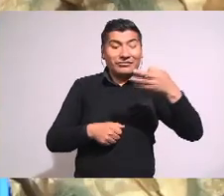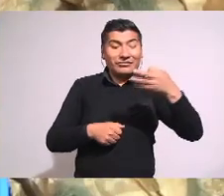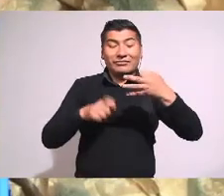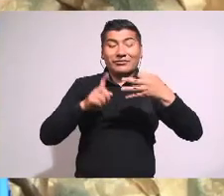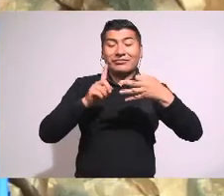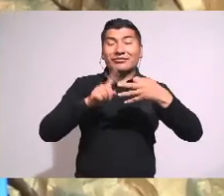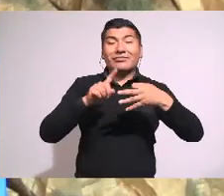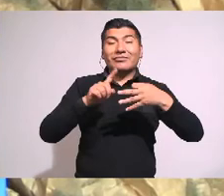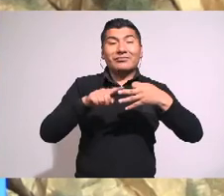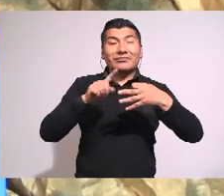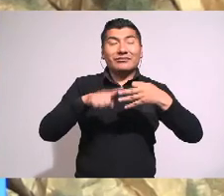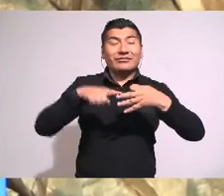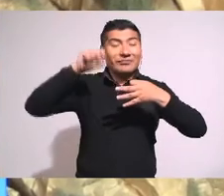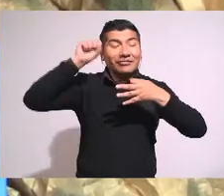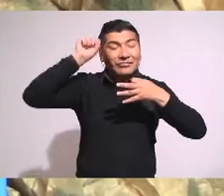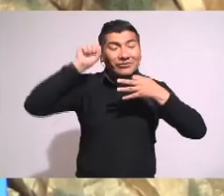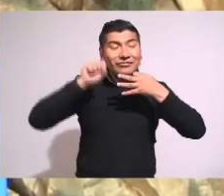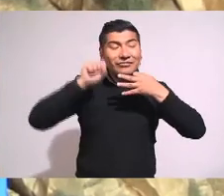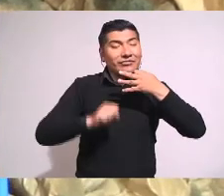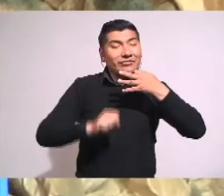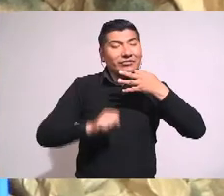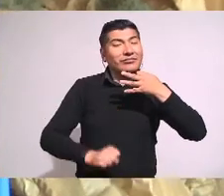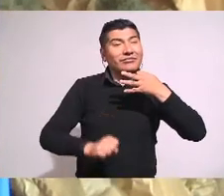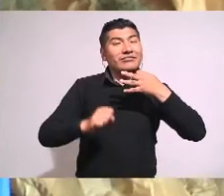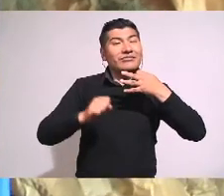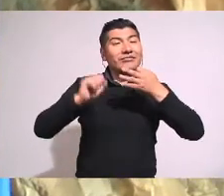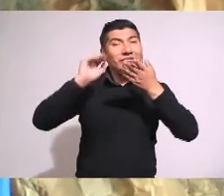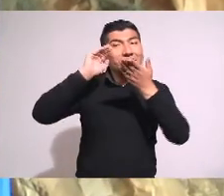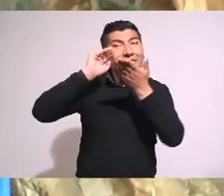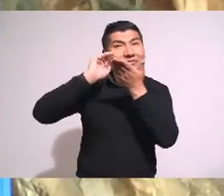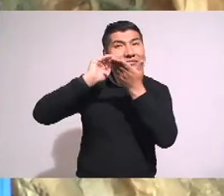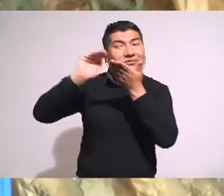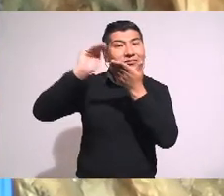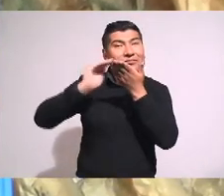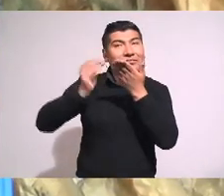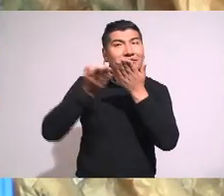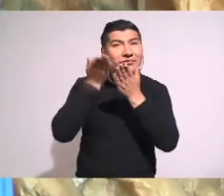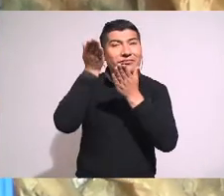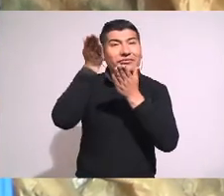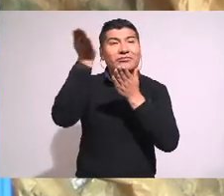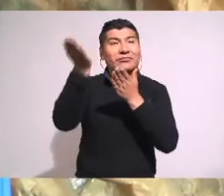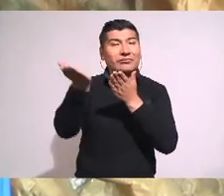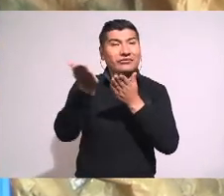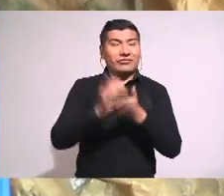torta, hace posible el perdón.